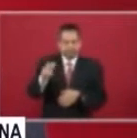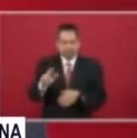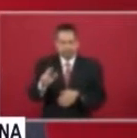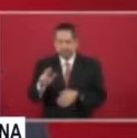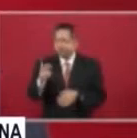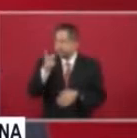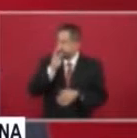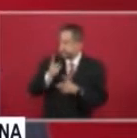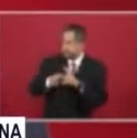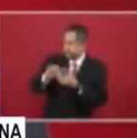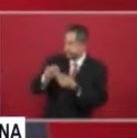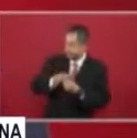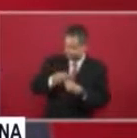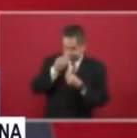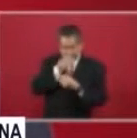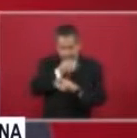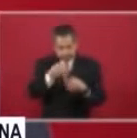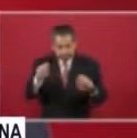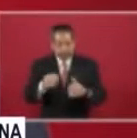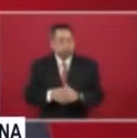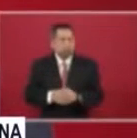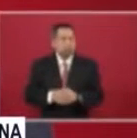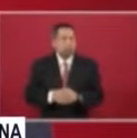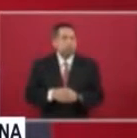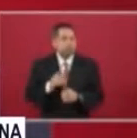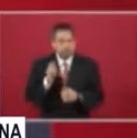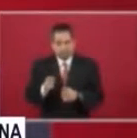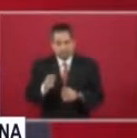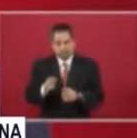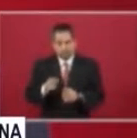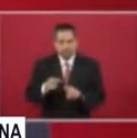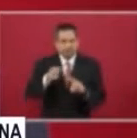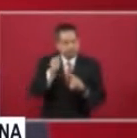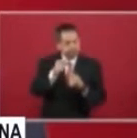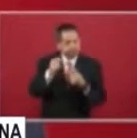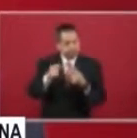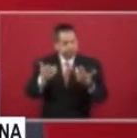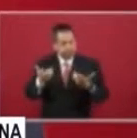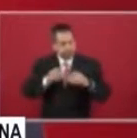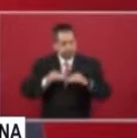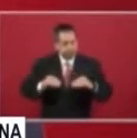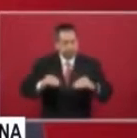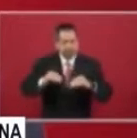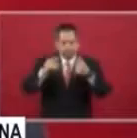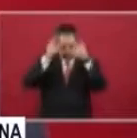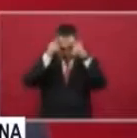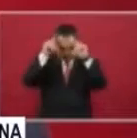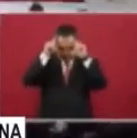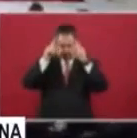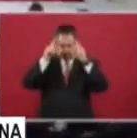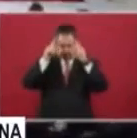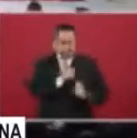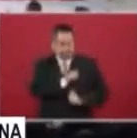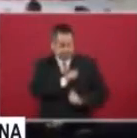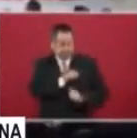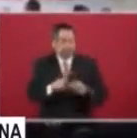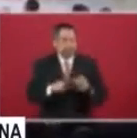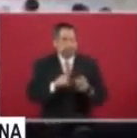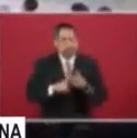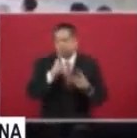en estas instituciones el tema de los mandos es todo un tema un mando eh